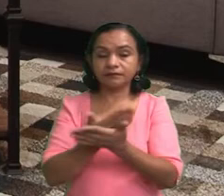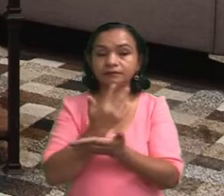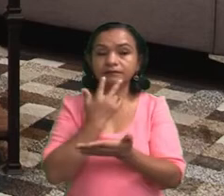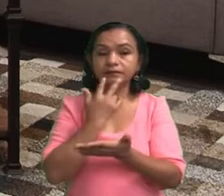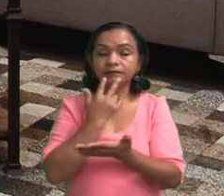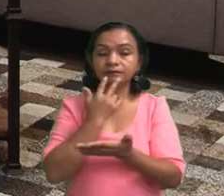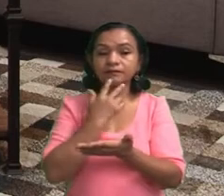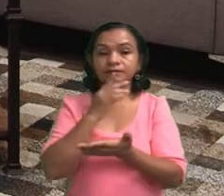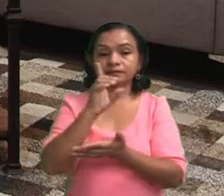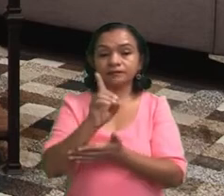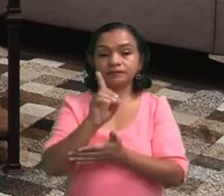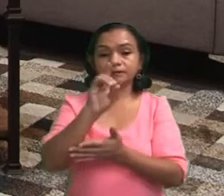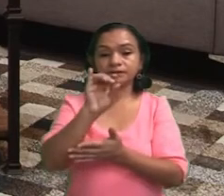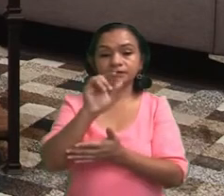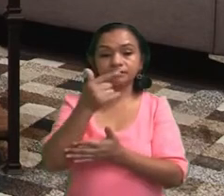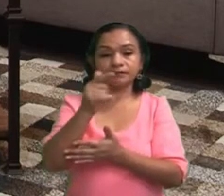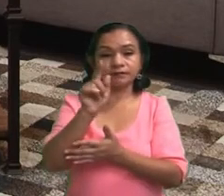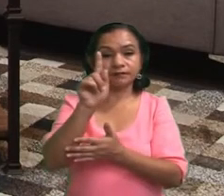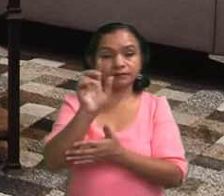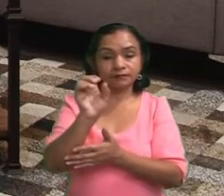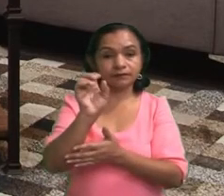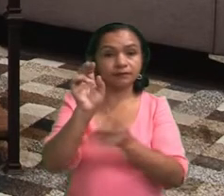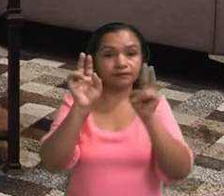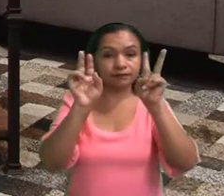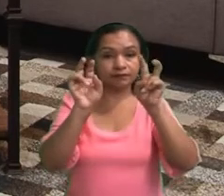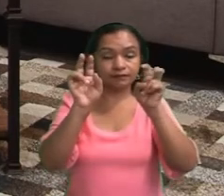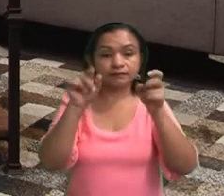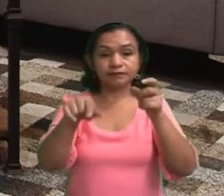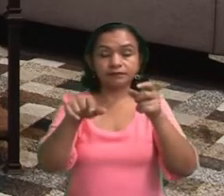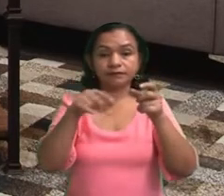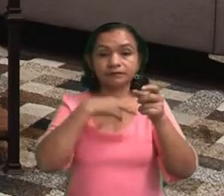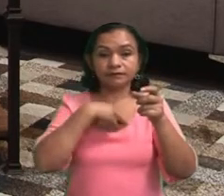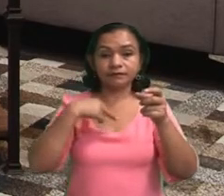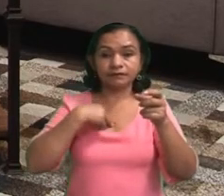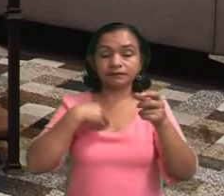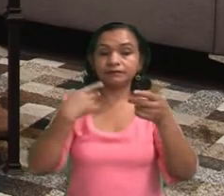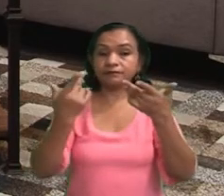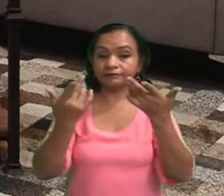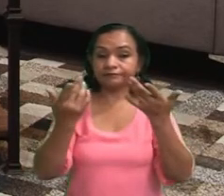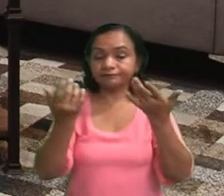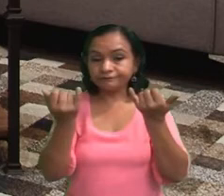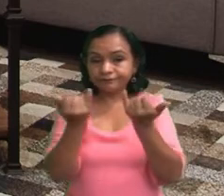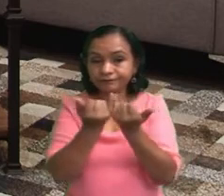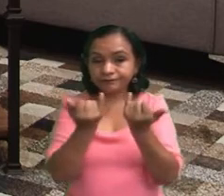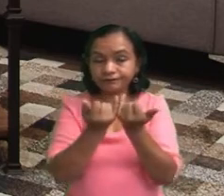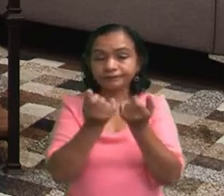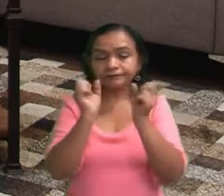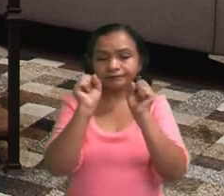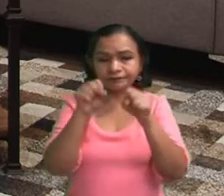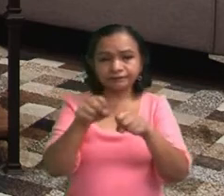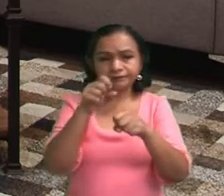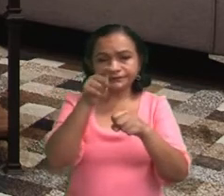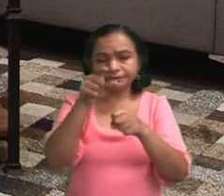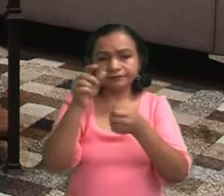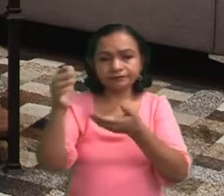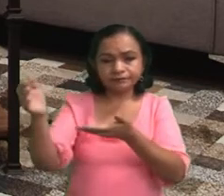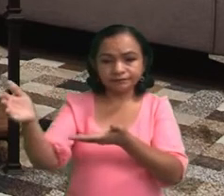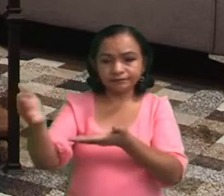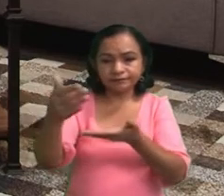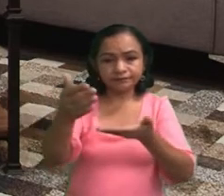digesto. Entonces, la lógica del digesto es que la legislación es algo dinámico. Claro. Vos podés hacer una